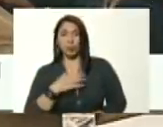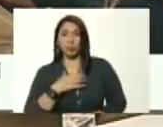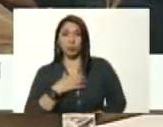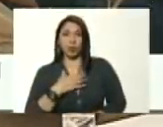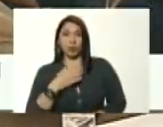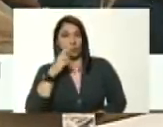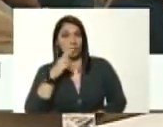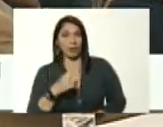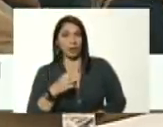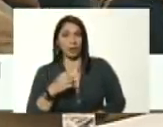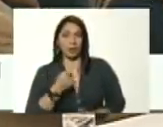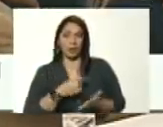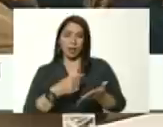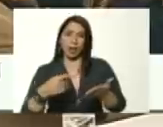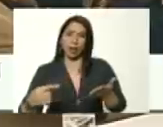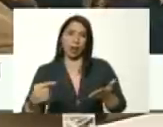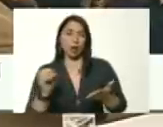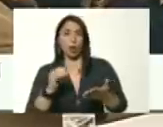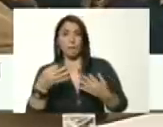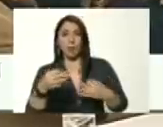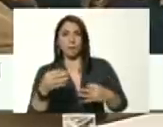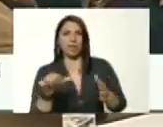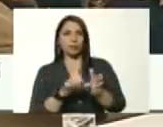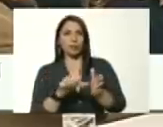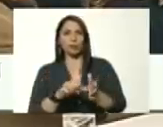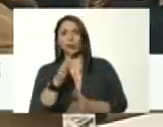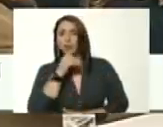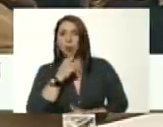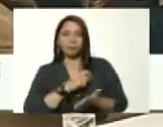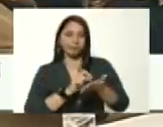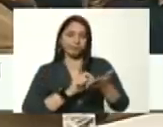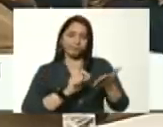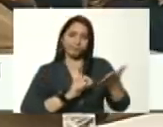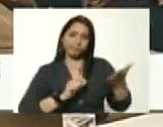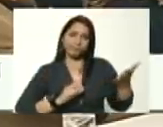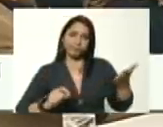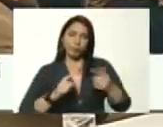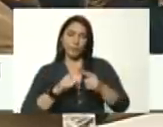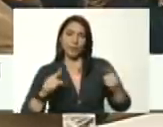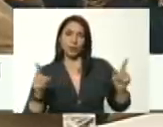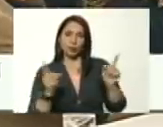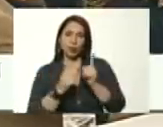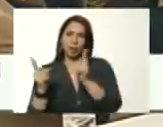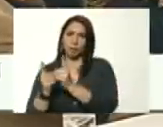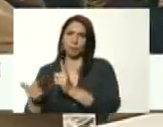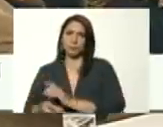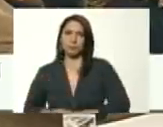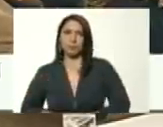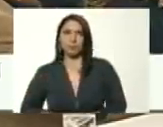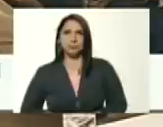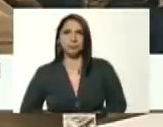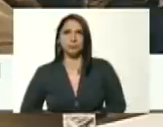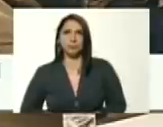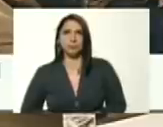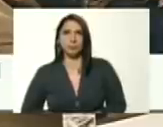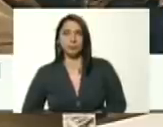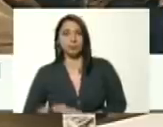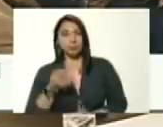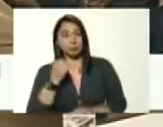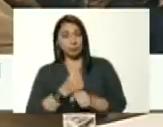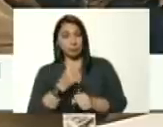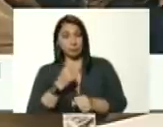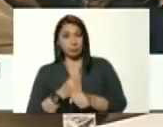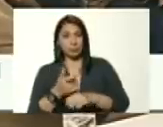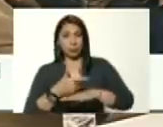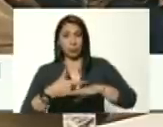papel donde no escriba pero voy a ser breve además la gestión del gobernador rafael